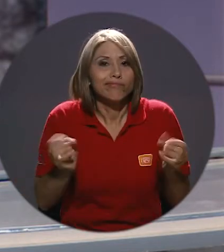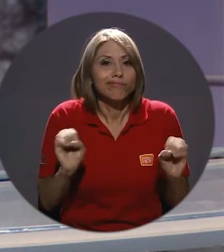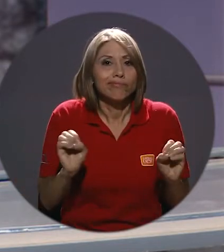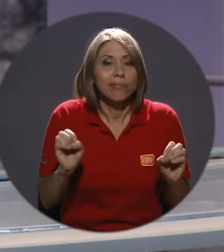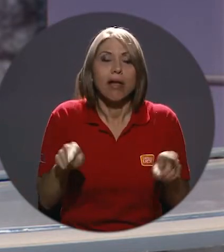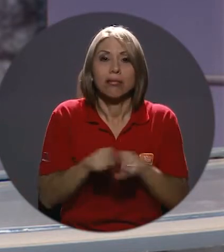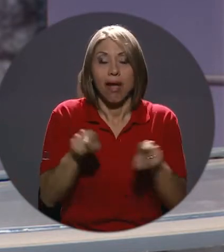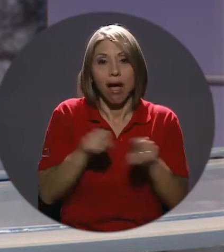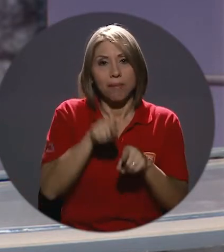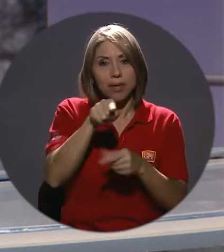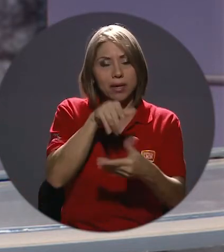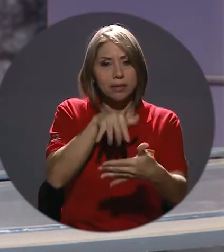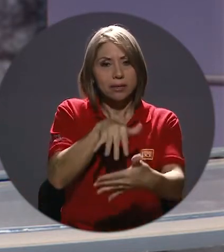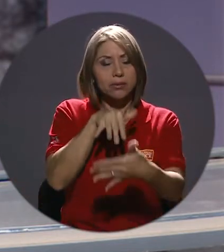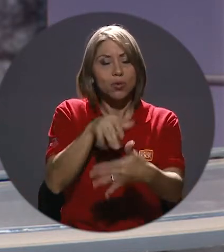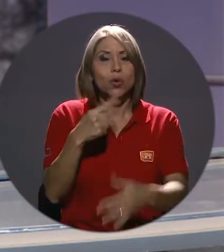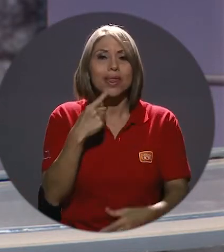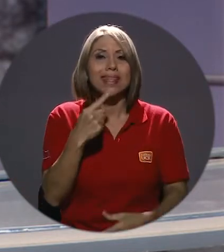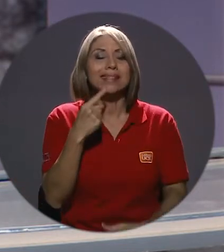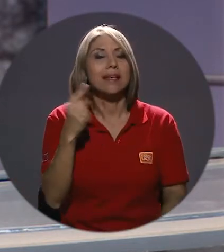estudio que las mujeres